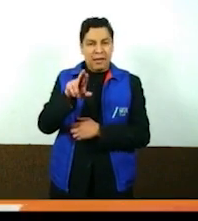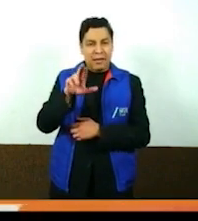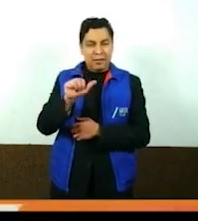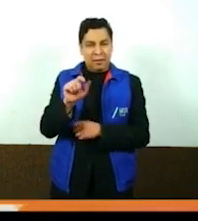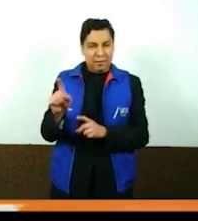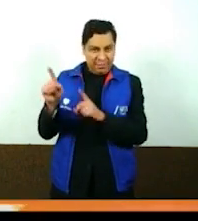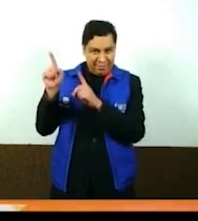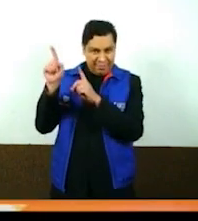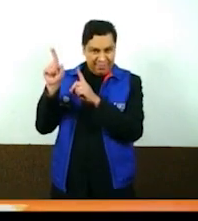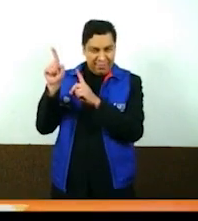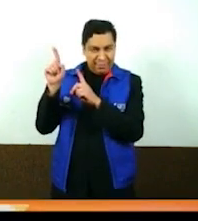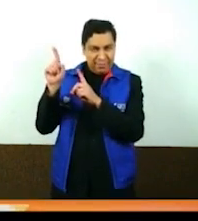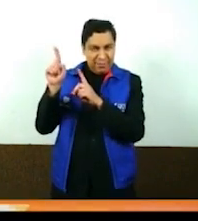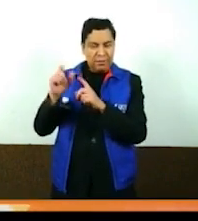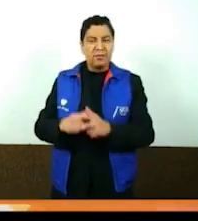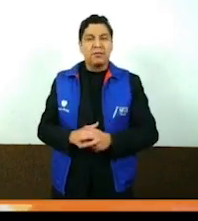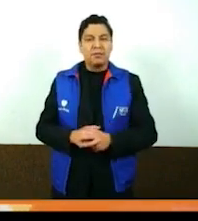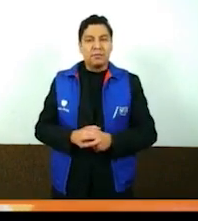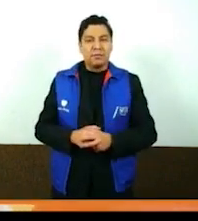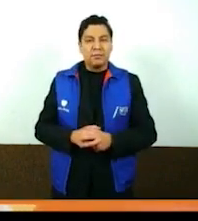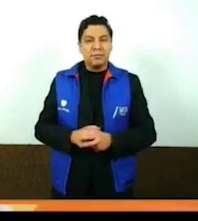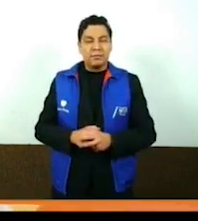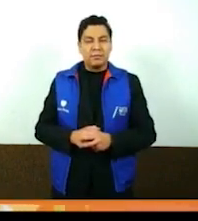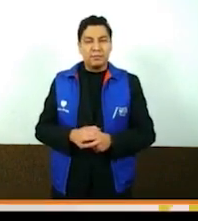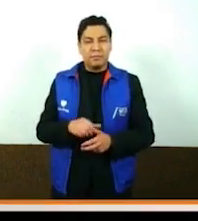Alejandra Mendoza Flores,